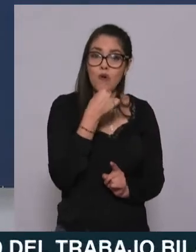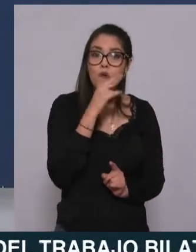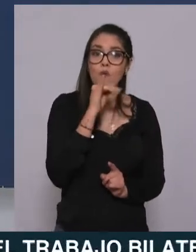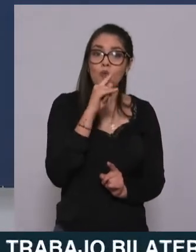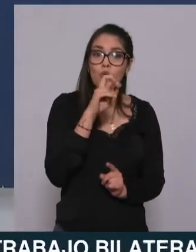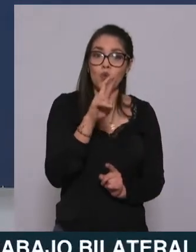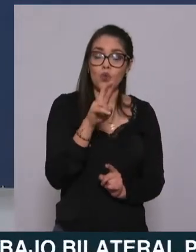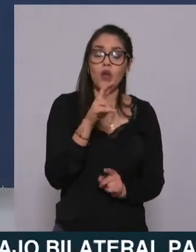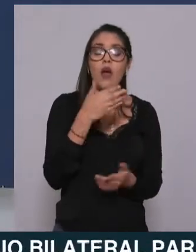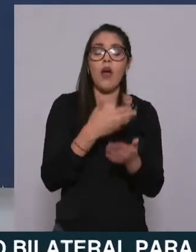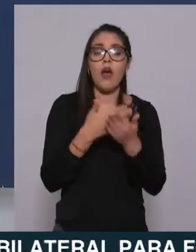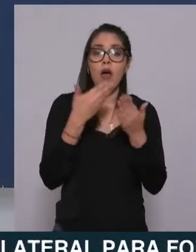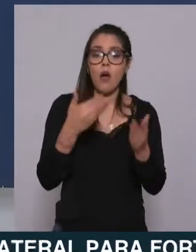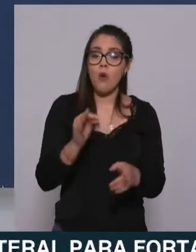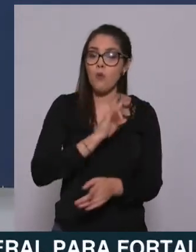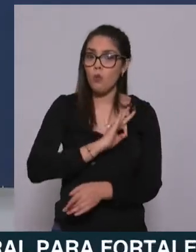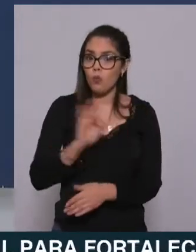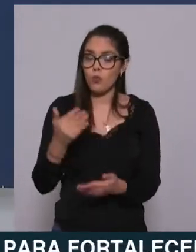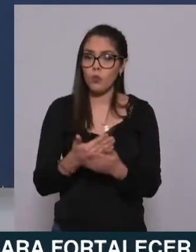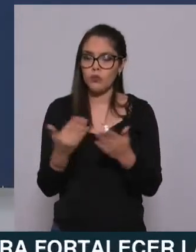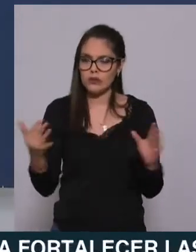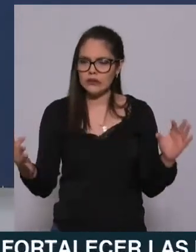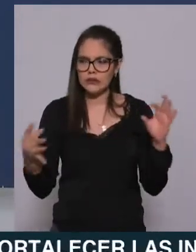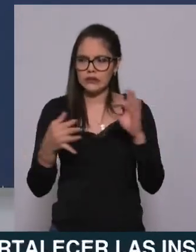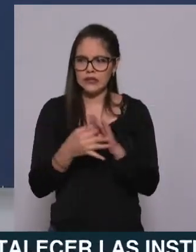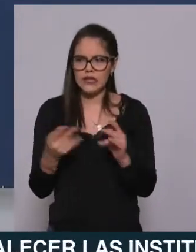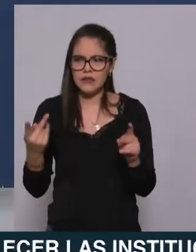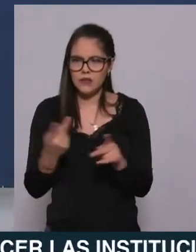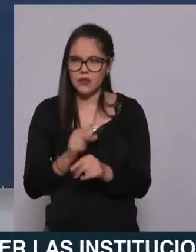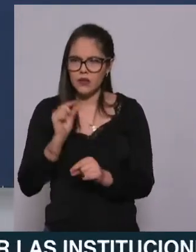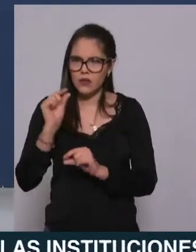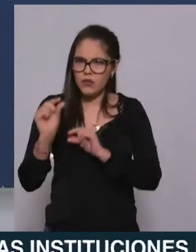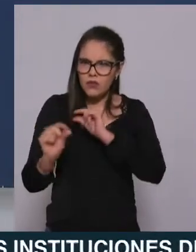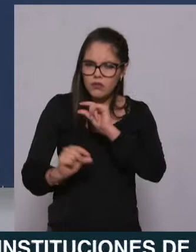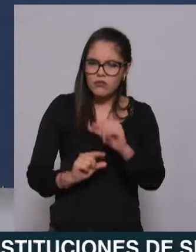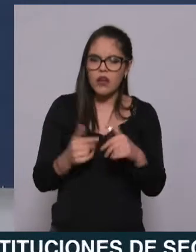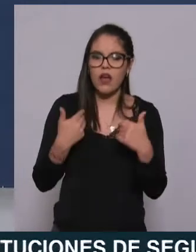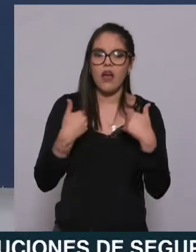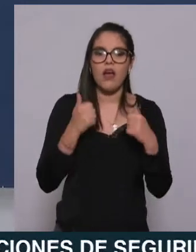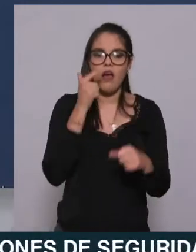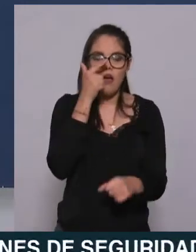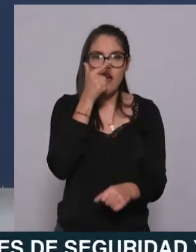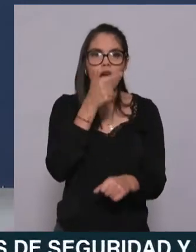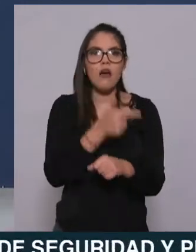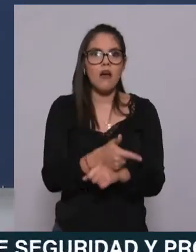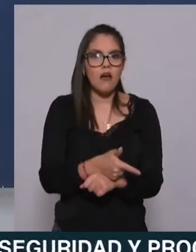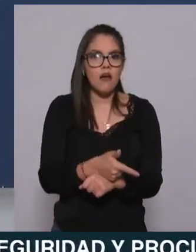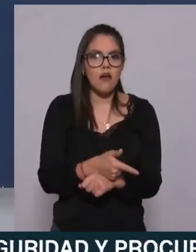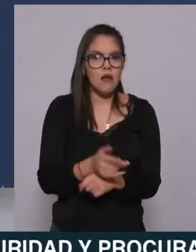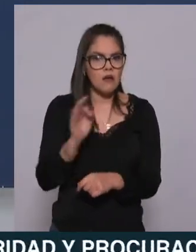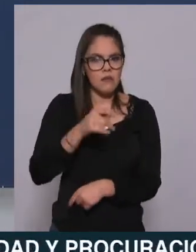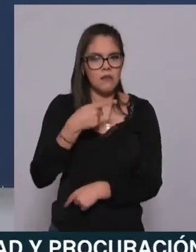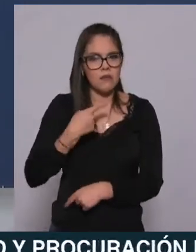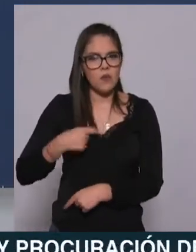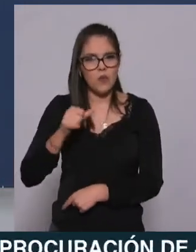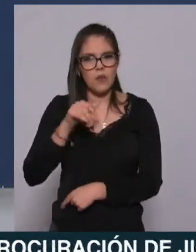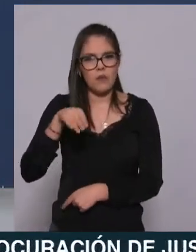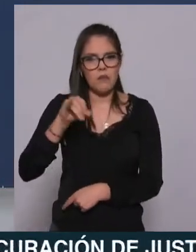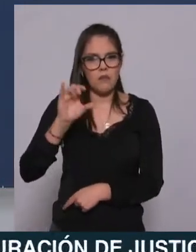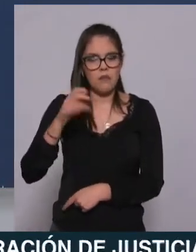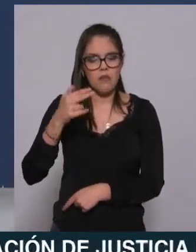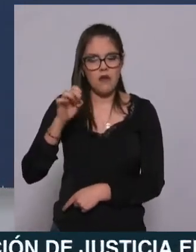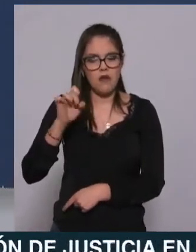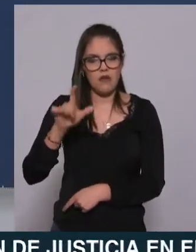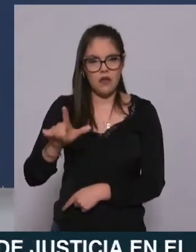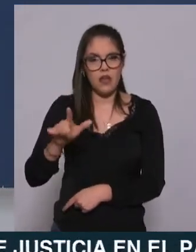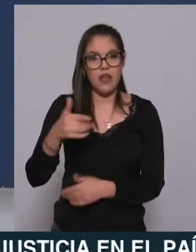podemos considerar una parte oscura que empieza a develarse según acusaciones de Michael Robitt, el fiscal que